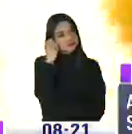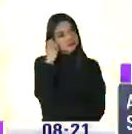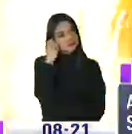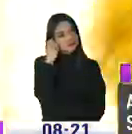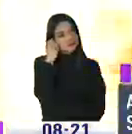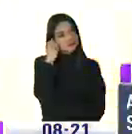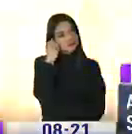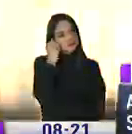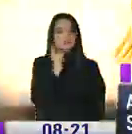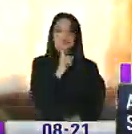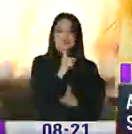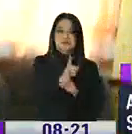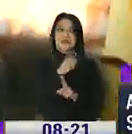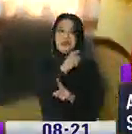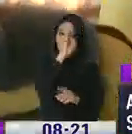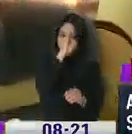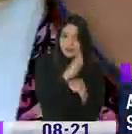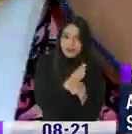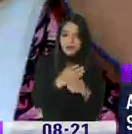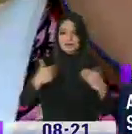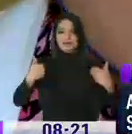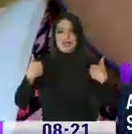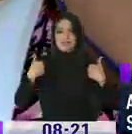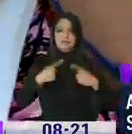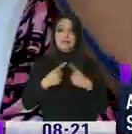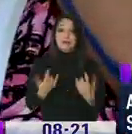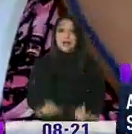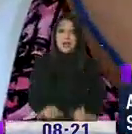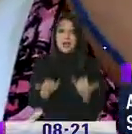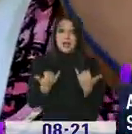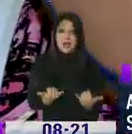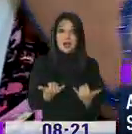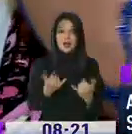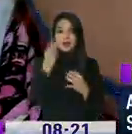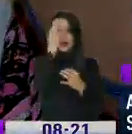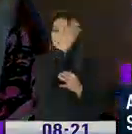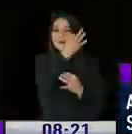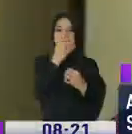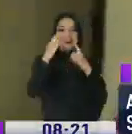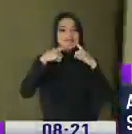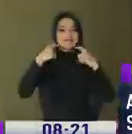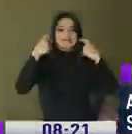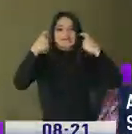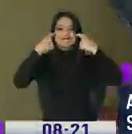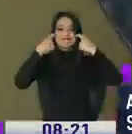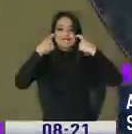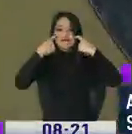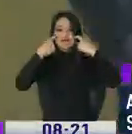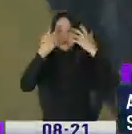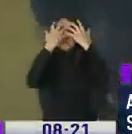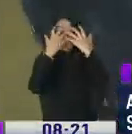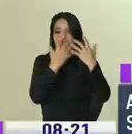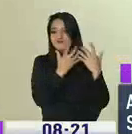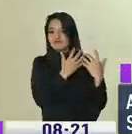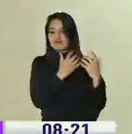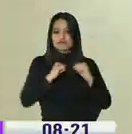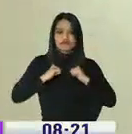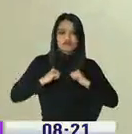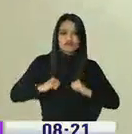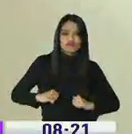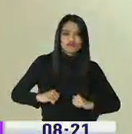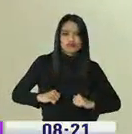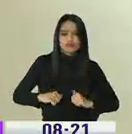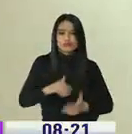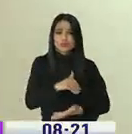Aunque su misión sea llevar alegría, hoy detrás de su colorido y carismático maquillaje se oculta tristeza, incertidumbre